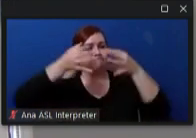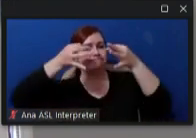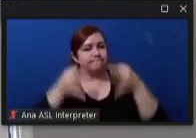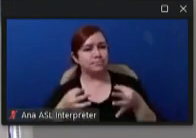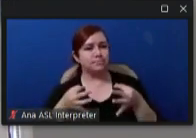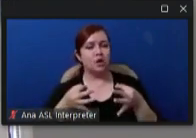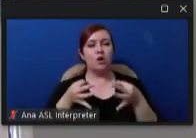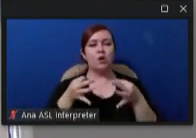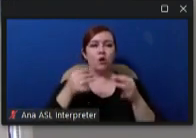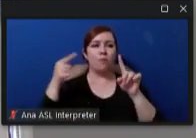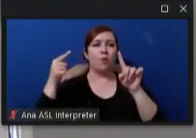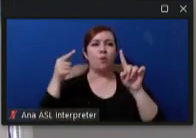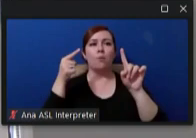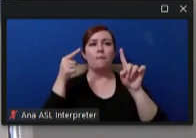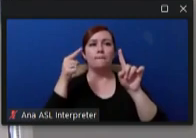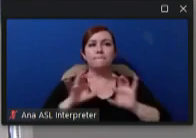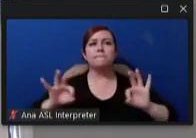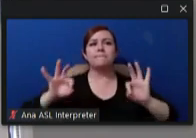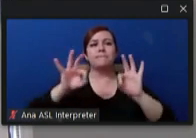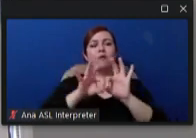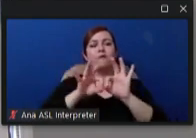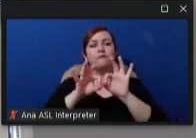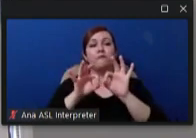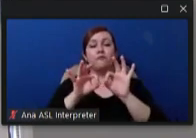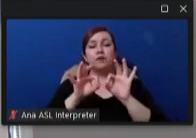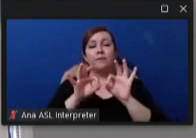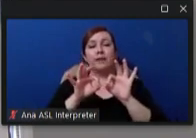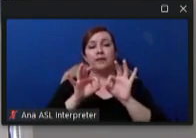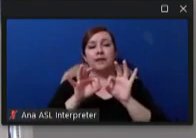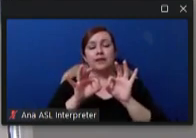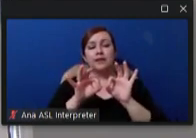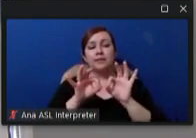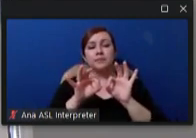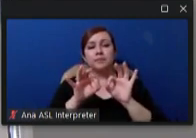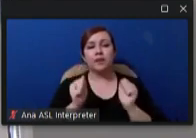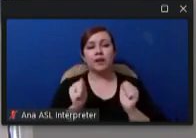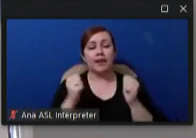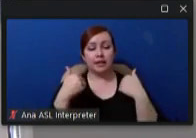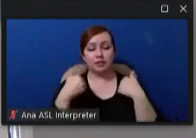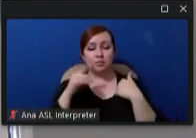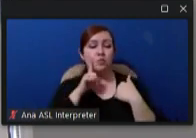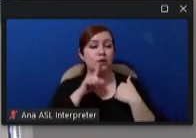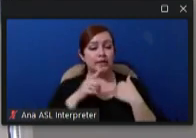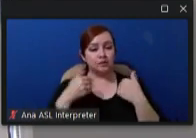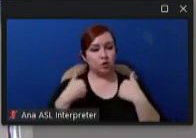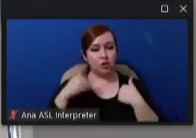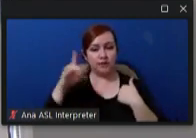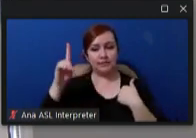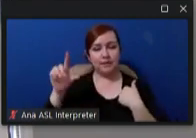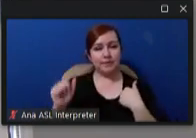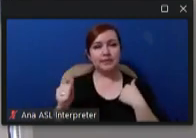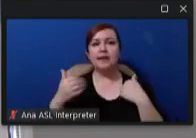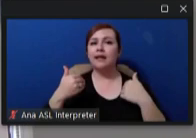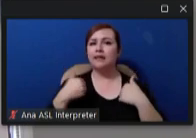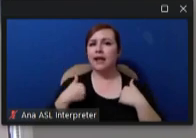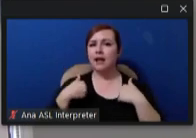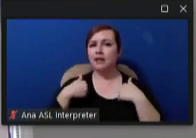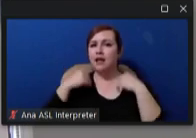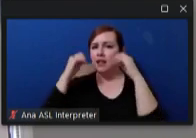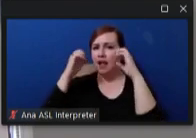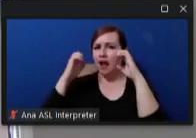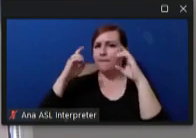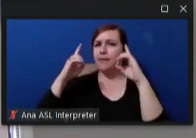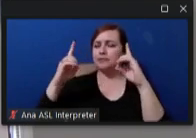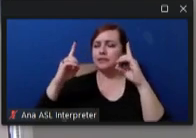principios fundamentales. Esto implica garantizar que las mujeres con discapacidad tengan la capacidad de ejercer su